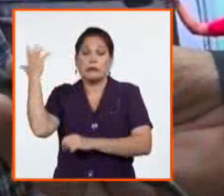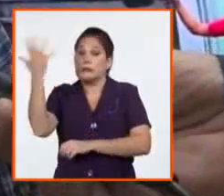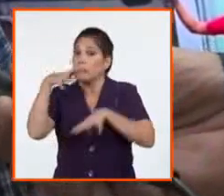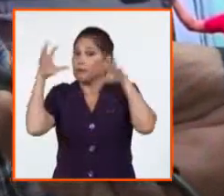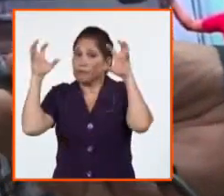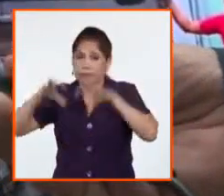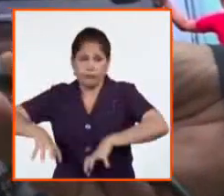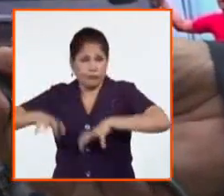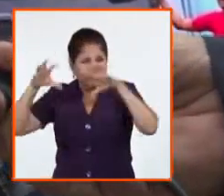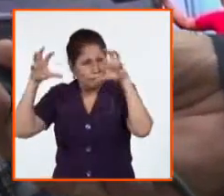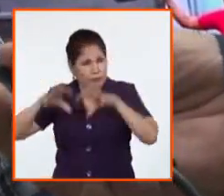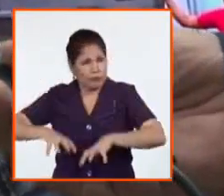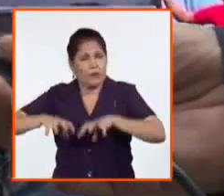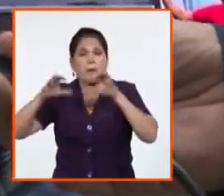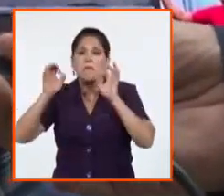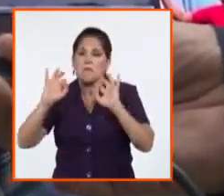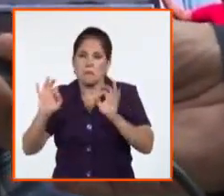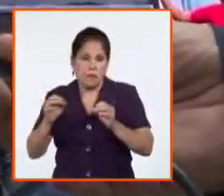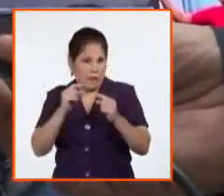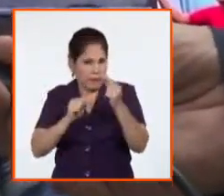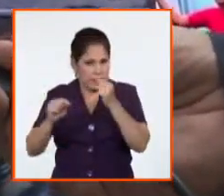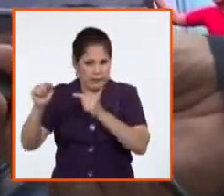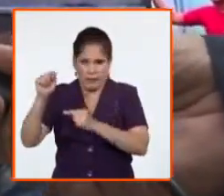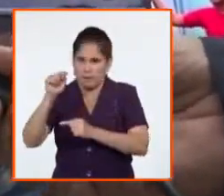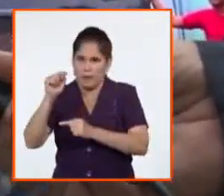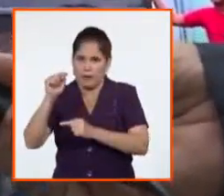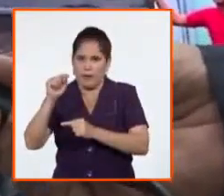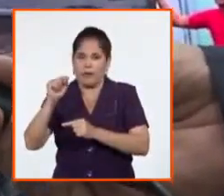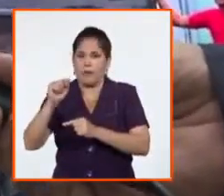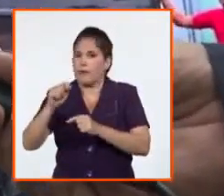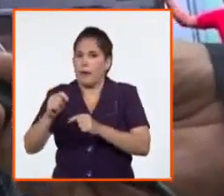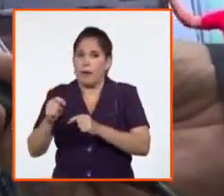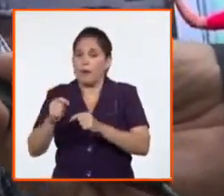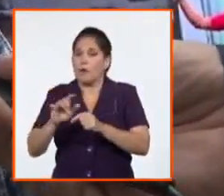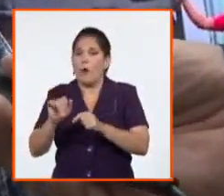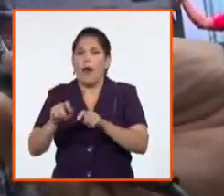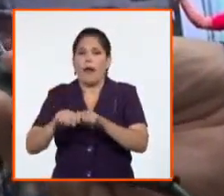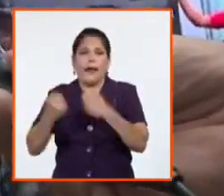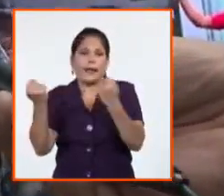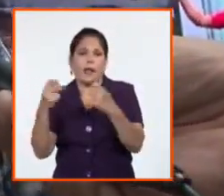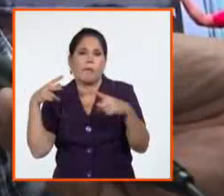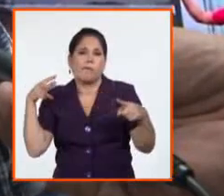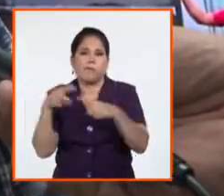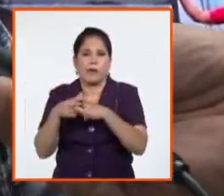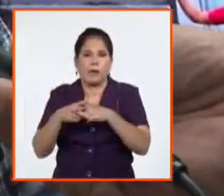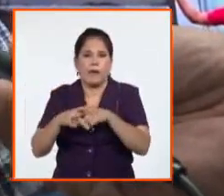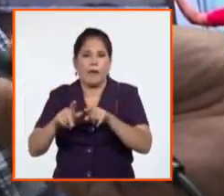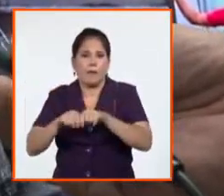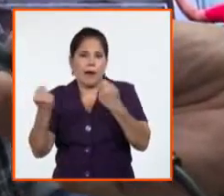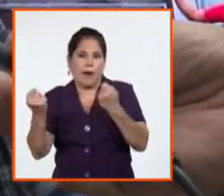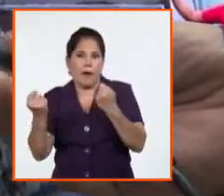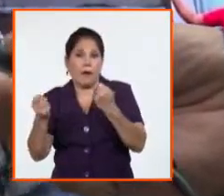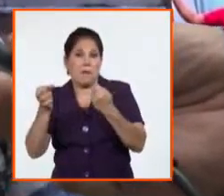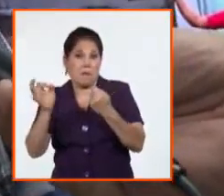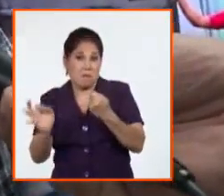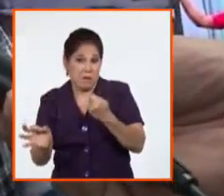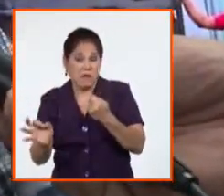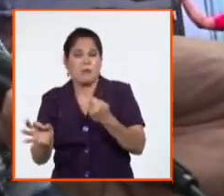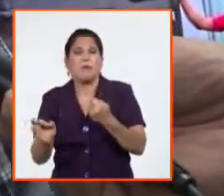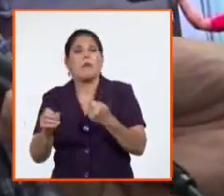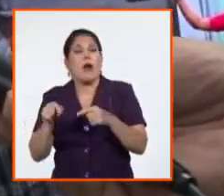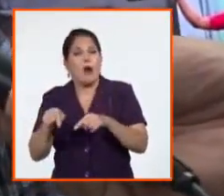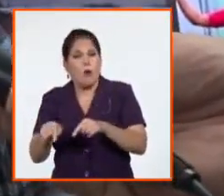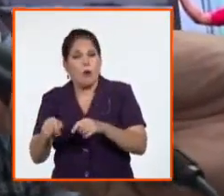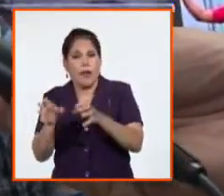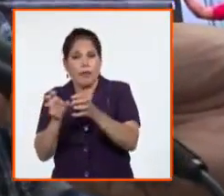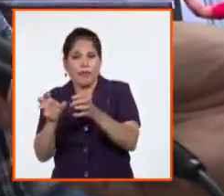adversas y fue lo que provocaron fundamentalmente el disparo, la avería en esta línea de transmisión, que provocó la